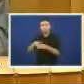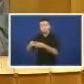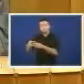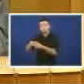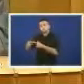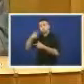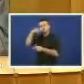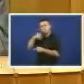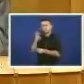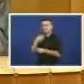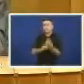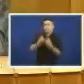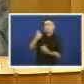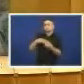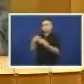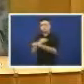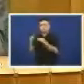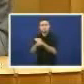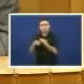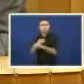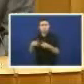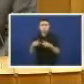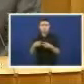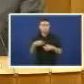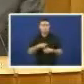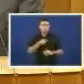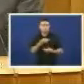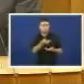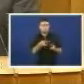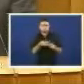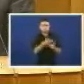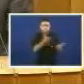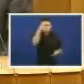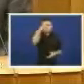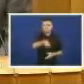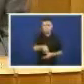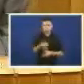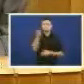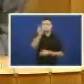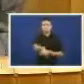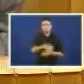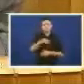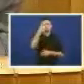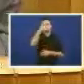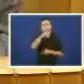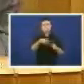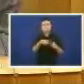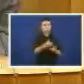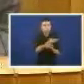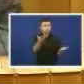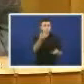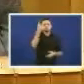sostenen o goberno. pero, ademais, os cidadáns e o que é máis importante saben que a acción da Xunta de Galiza se funda